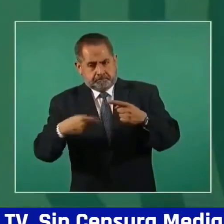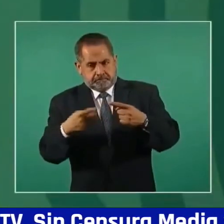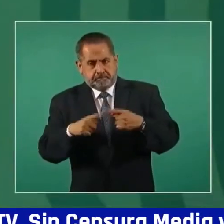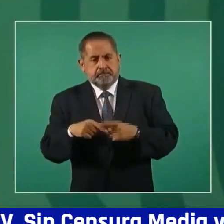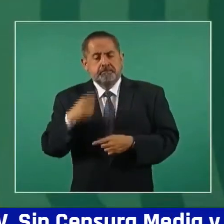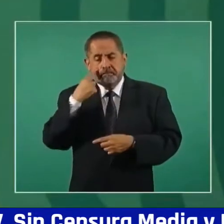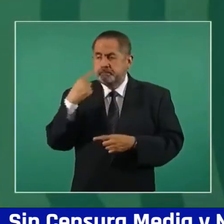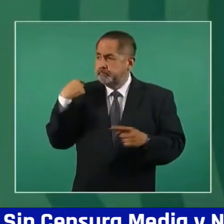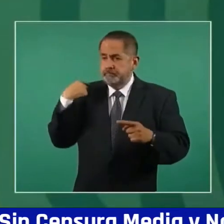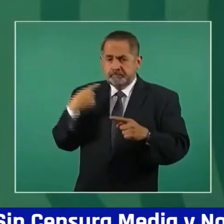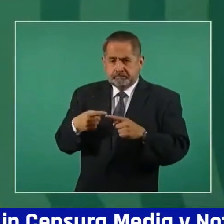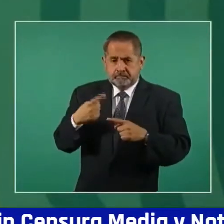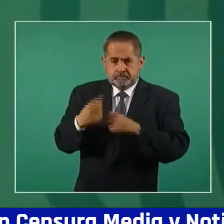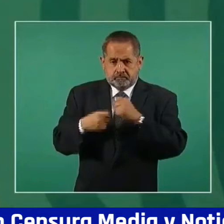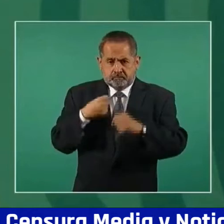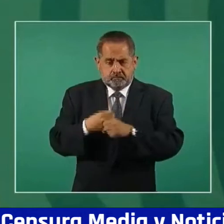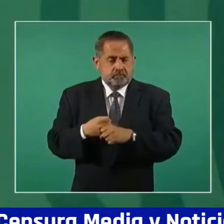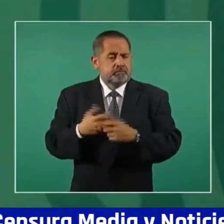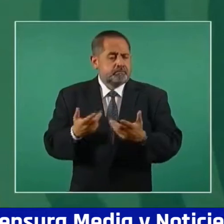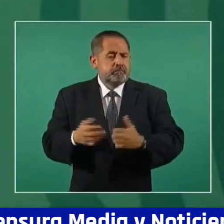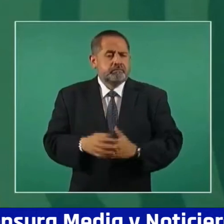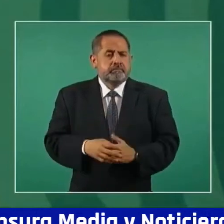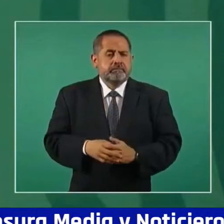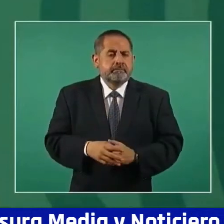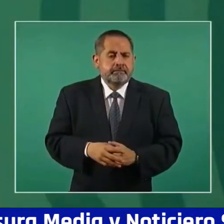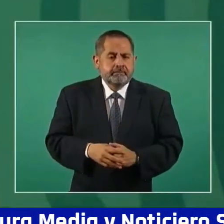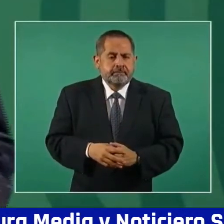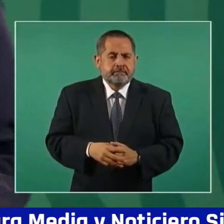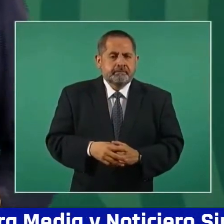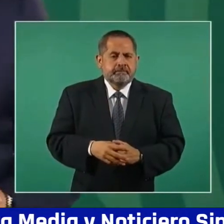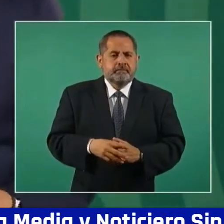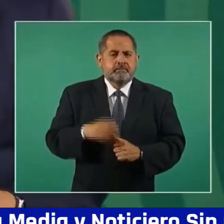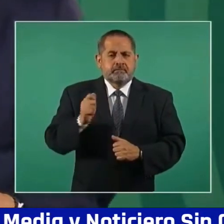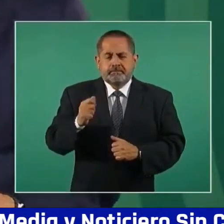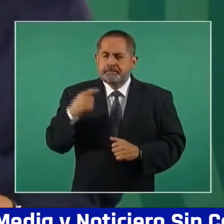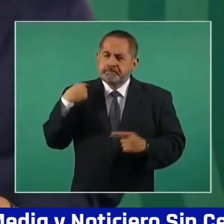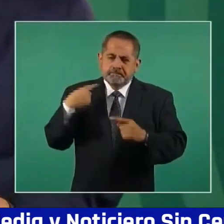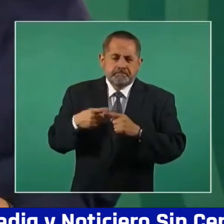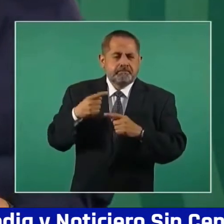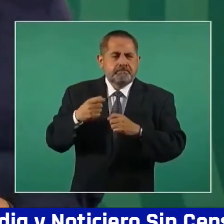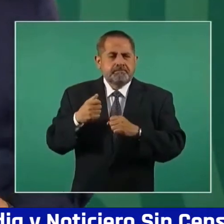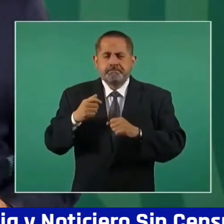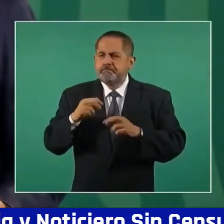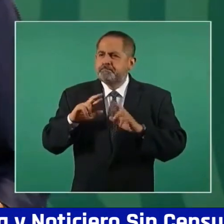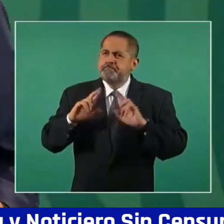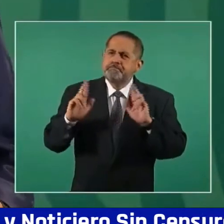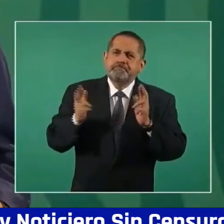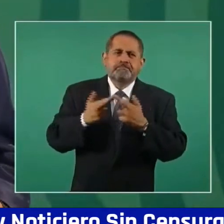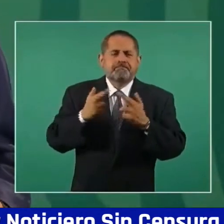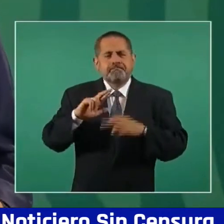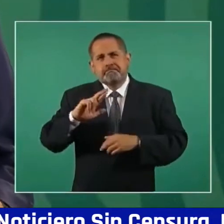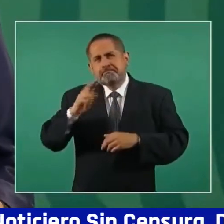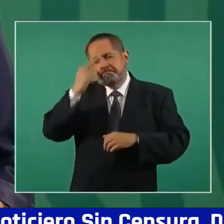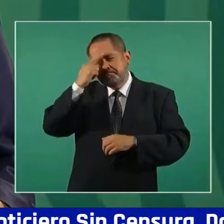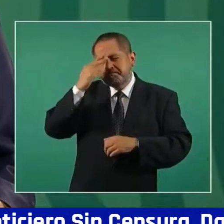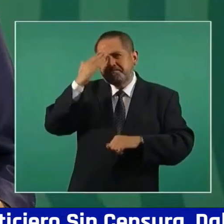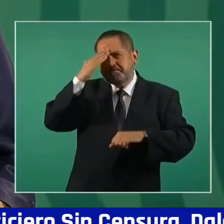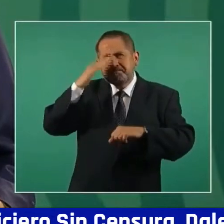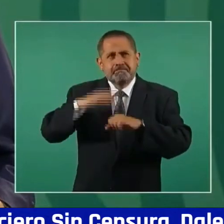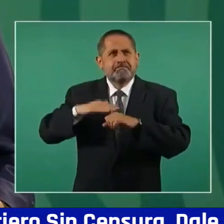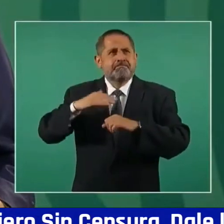año es de conmemoraciones, porque